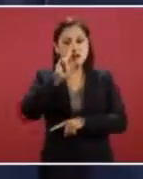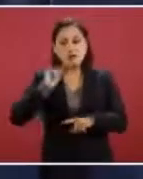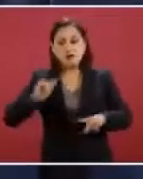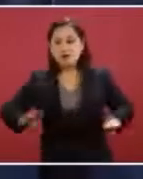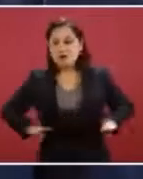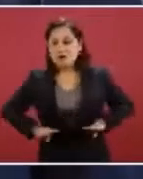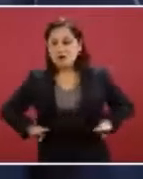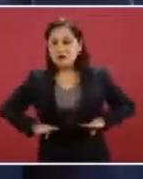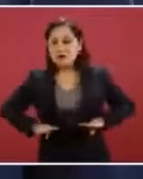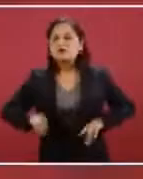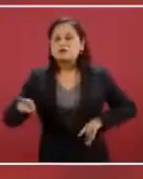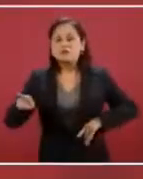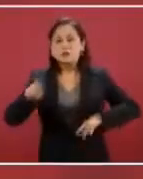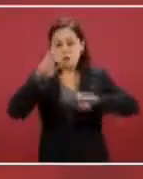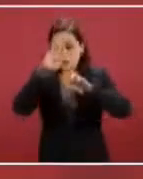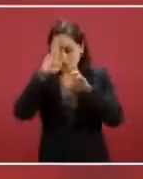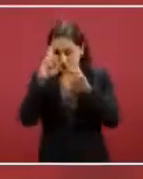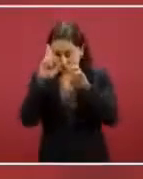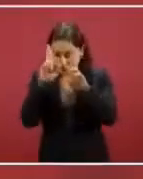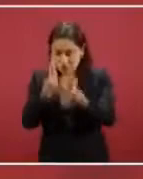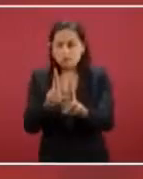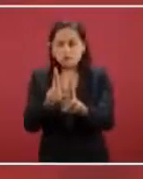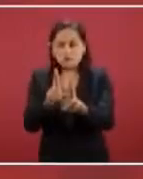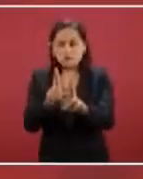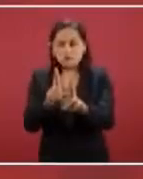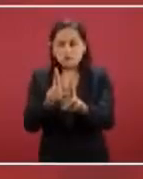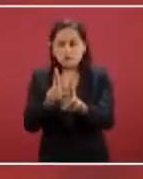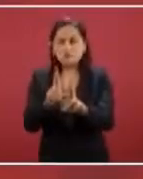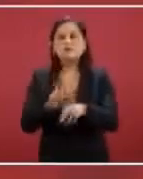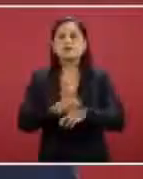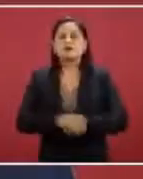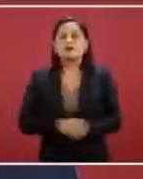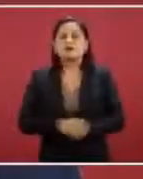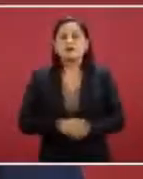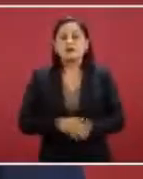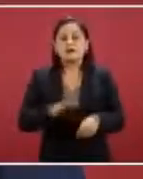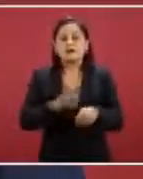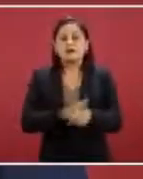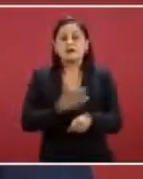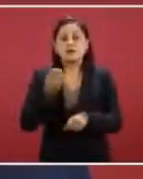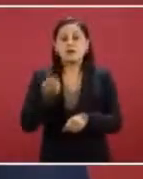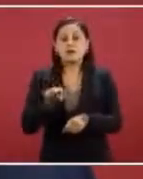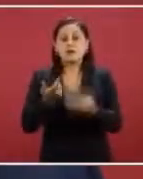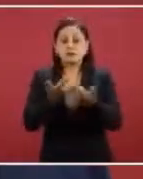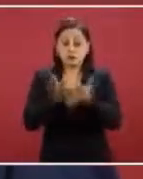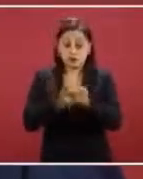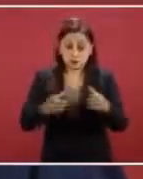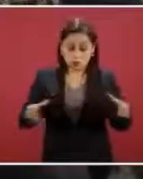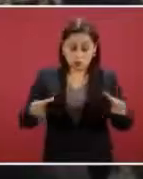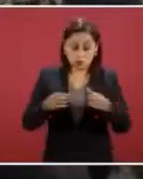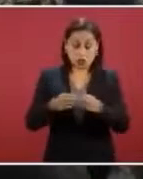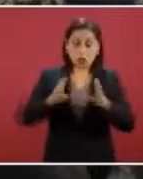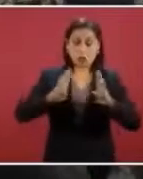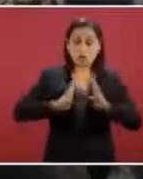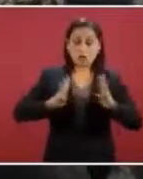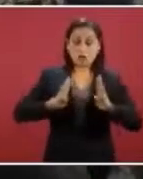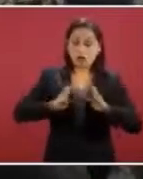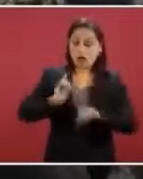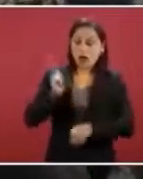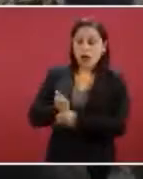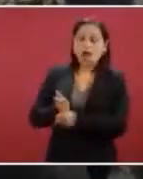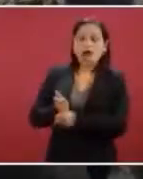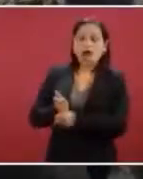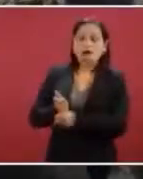Por eso llegó el momento que lo hicieron a un lado y metieron a un general